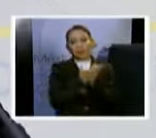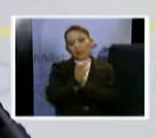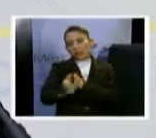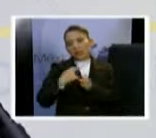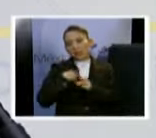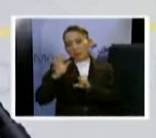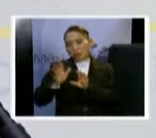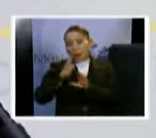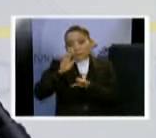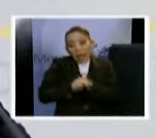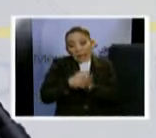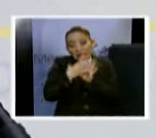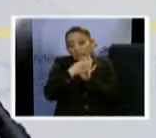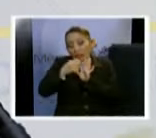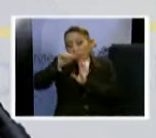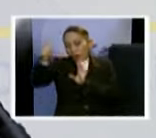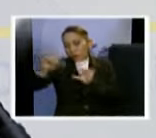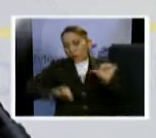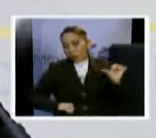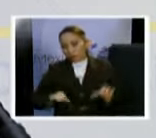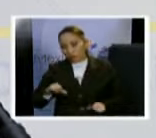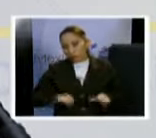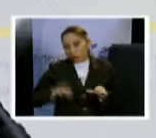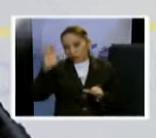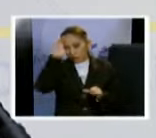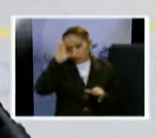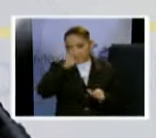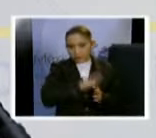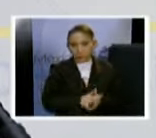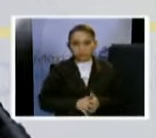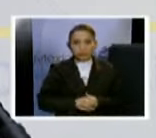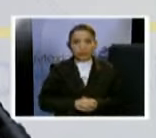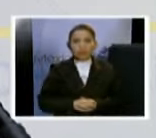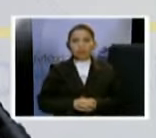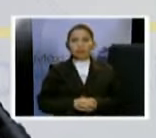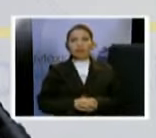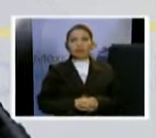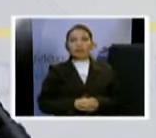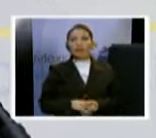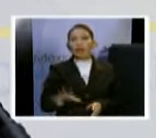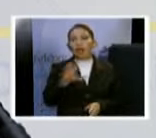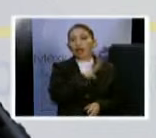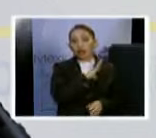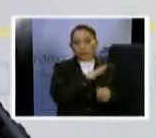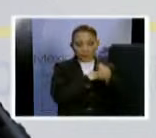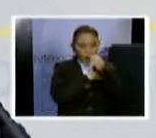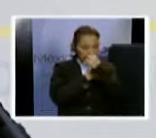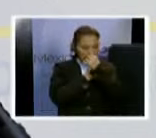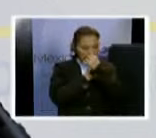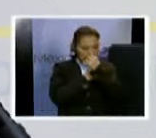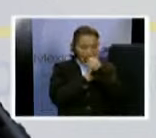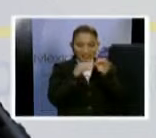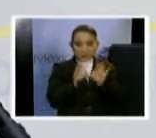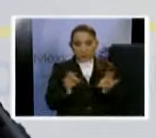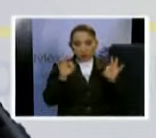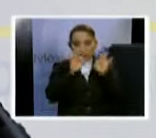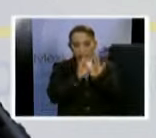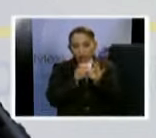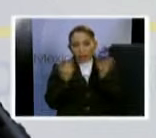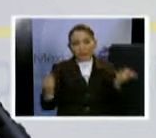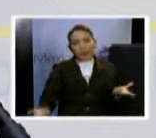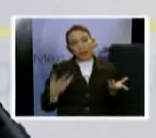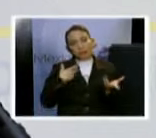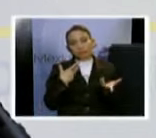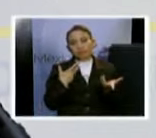un poco que se extienda también a nuestras actividades culturales. Existe un importante movimiento de